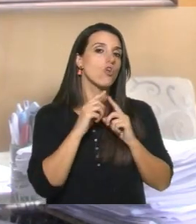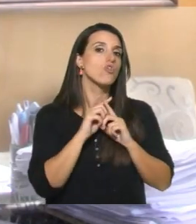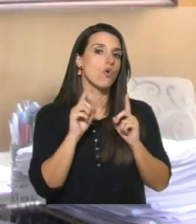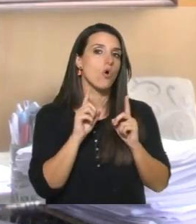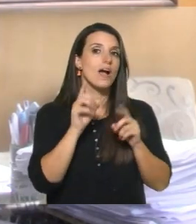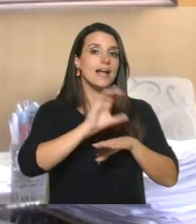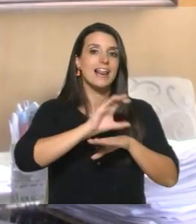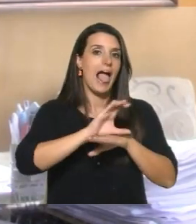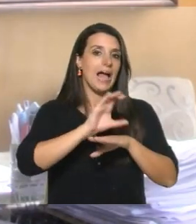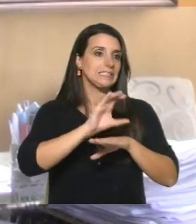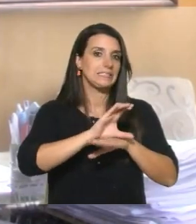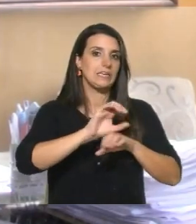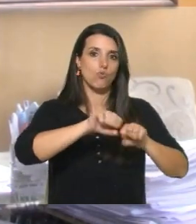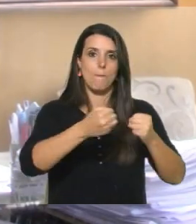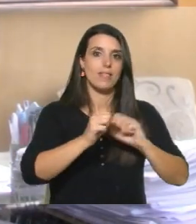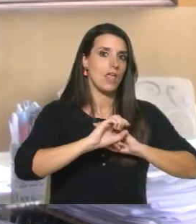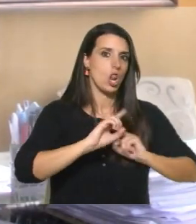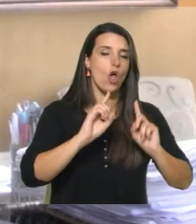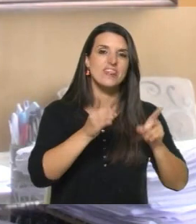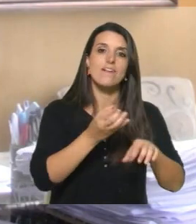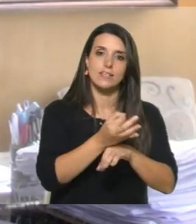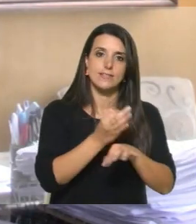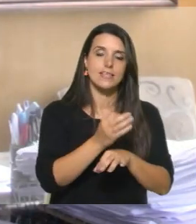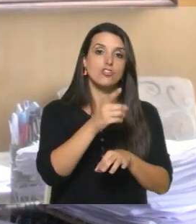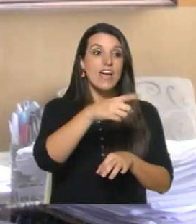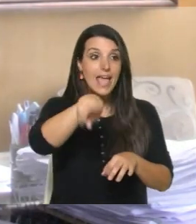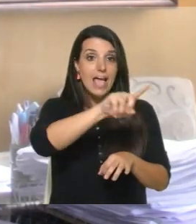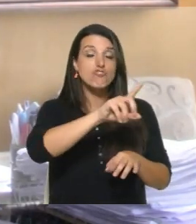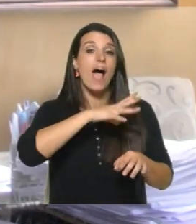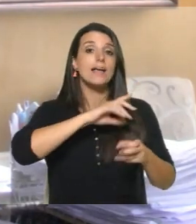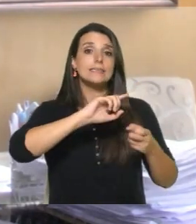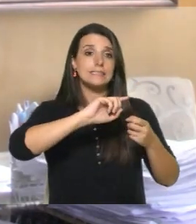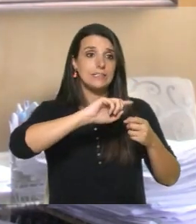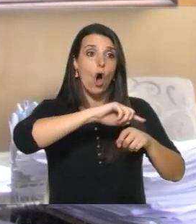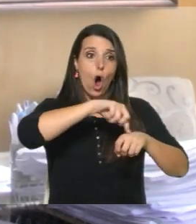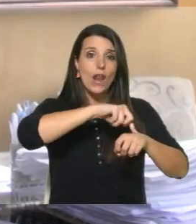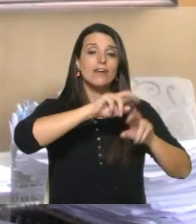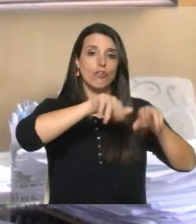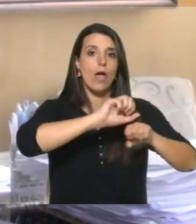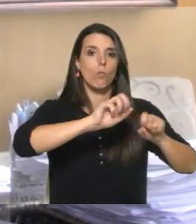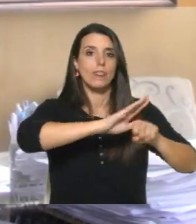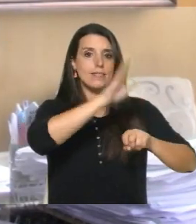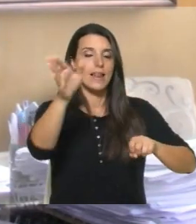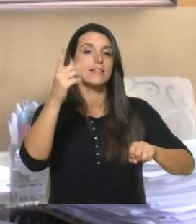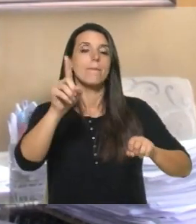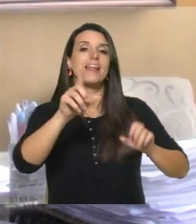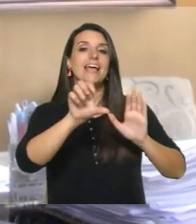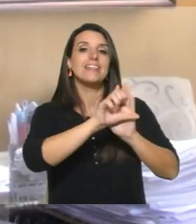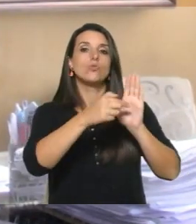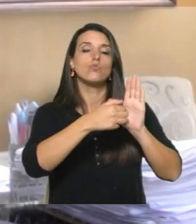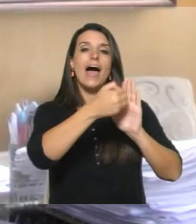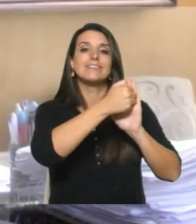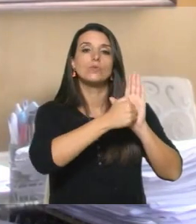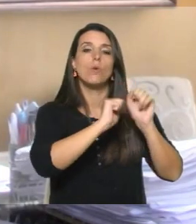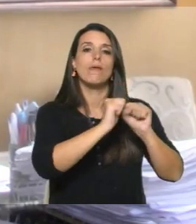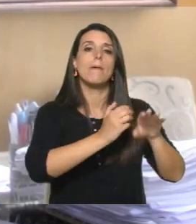que las clases no se den y bueno Ellos tienen sus horas exoneradas y aparte por el estatuto del funcionario docentes hay artículos que